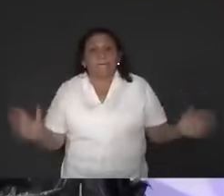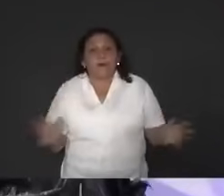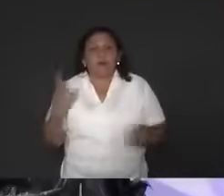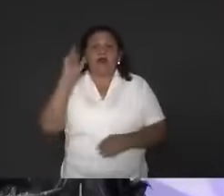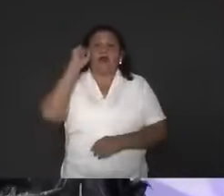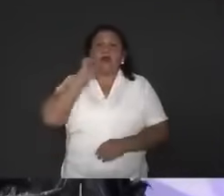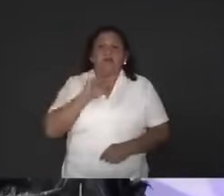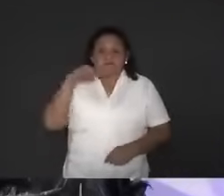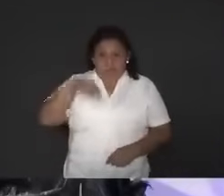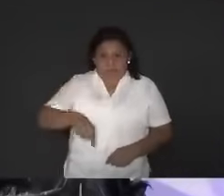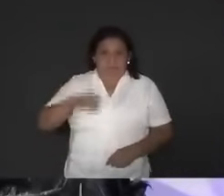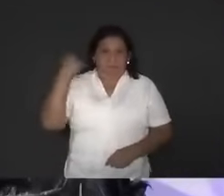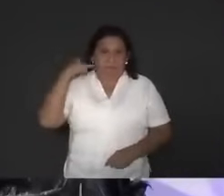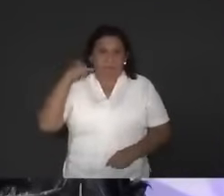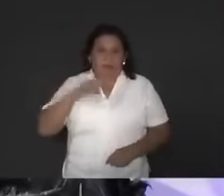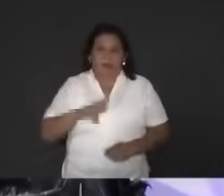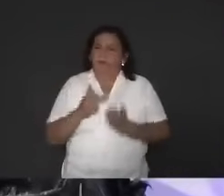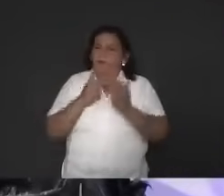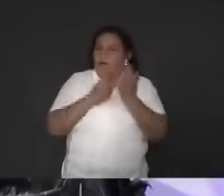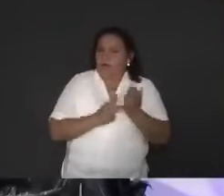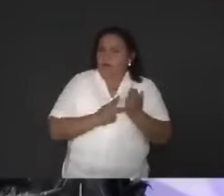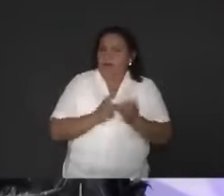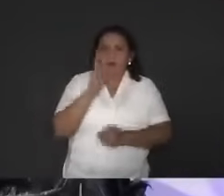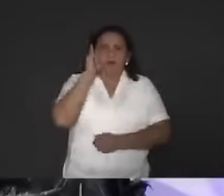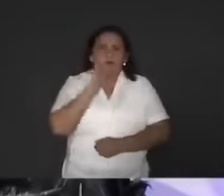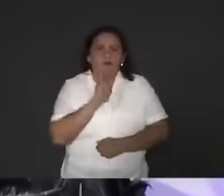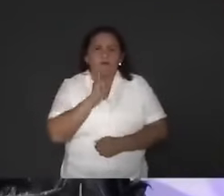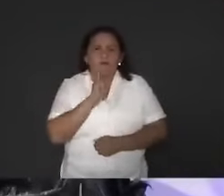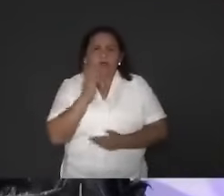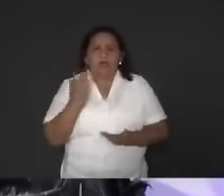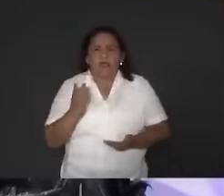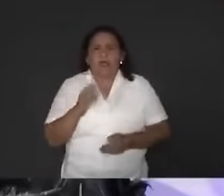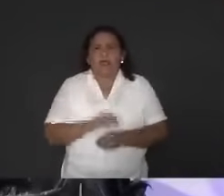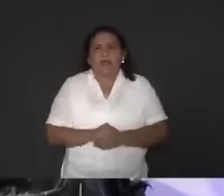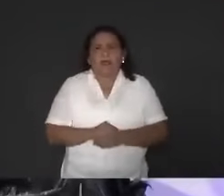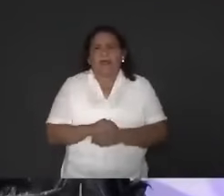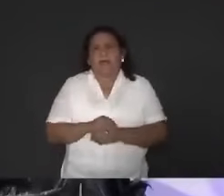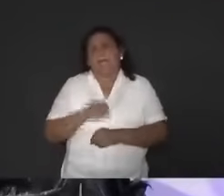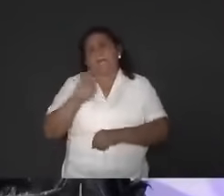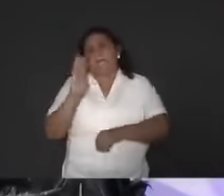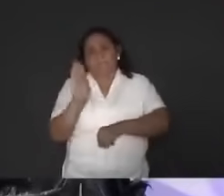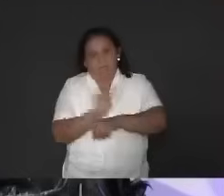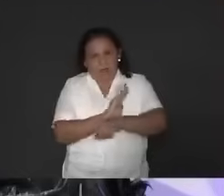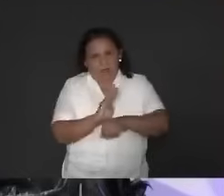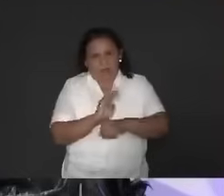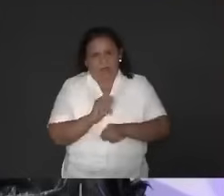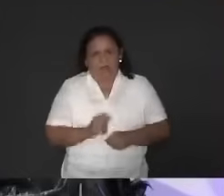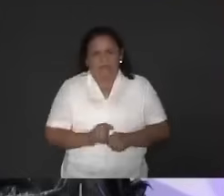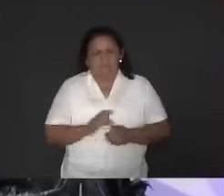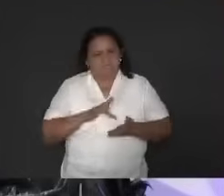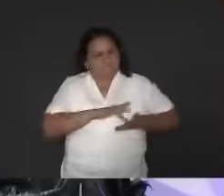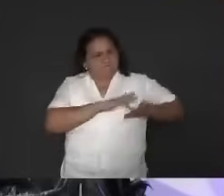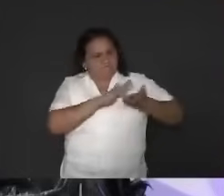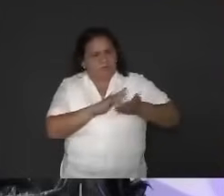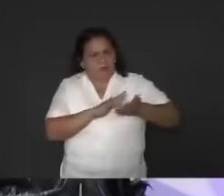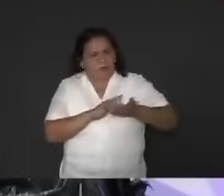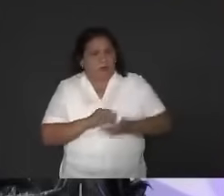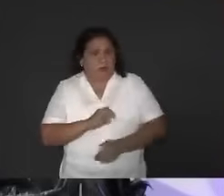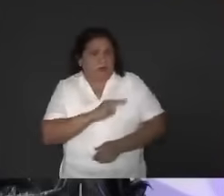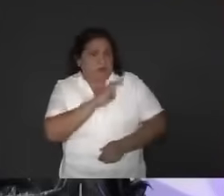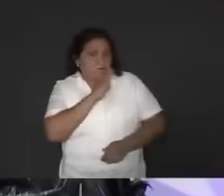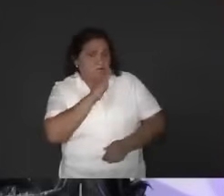en Yucatán con un programa que se llama Mujeres Bienestar, un apoyo de mi gobierno dirigido a las madres